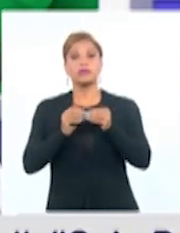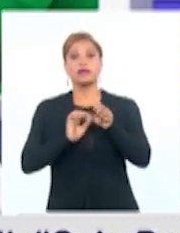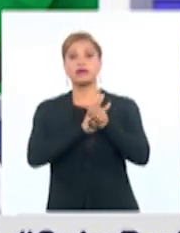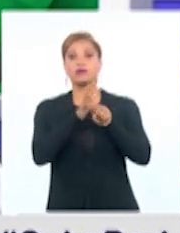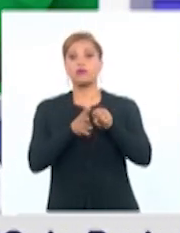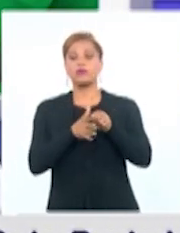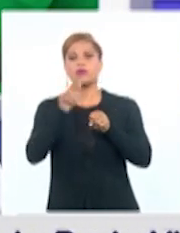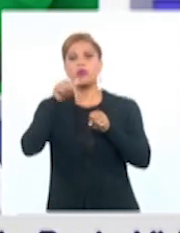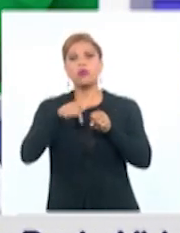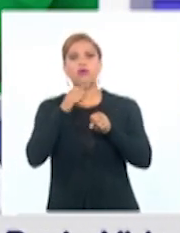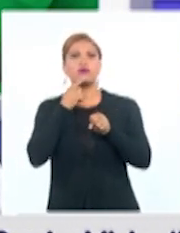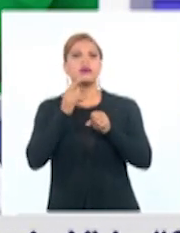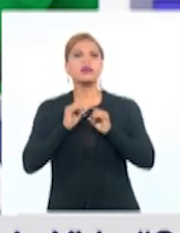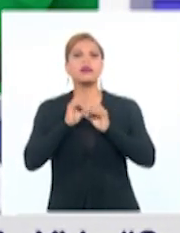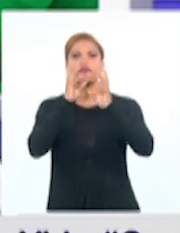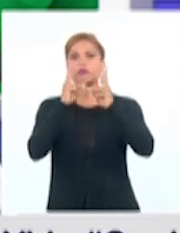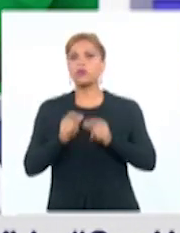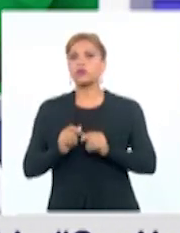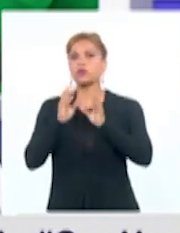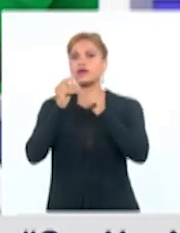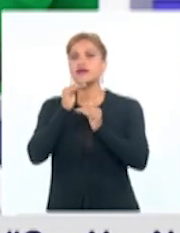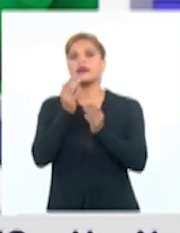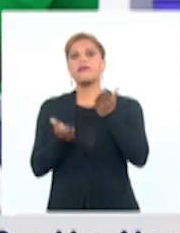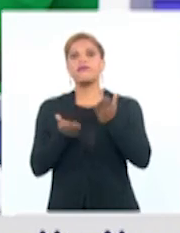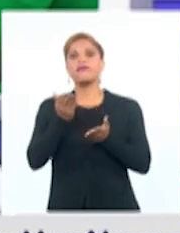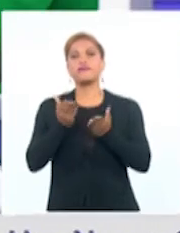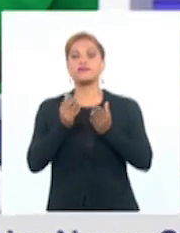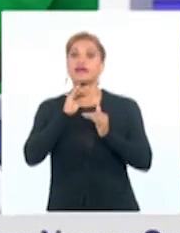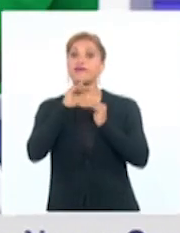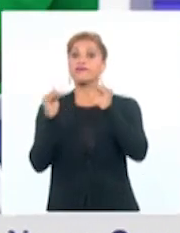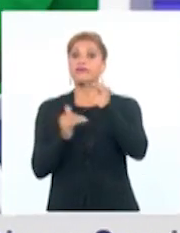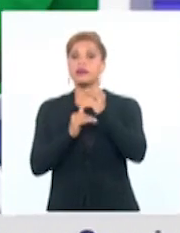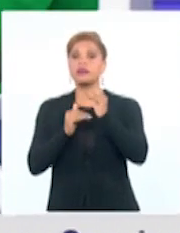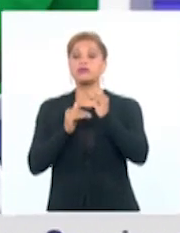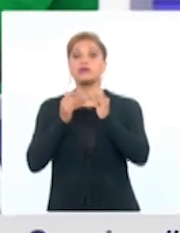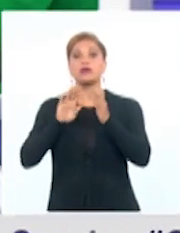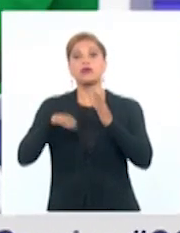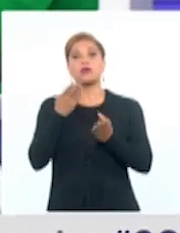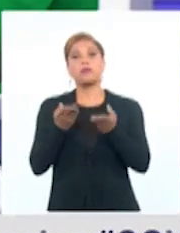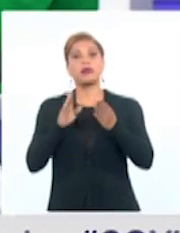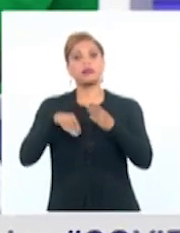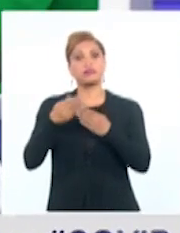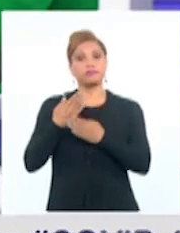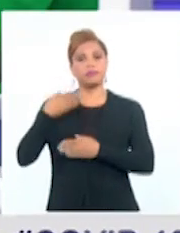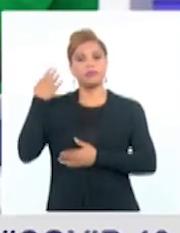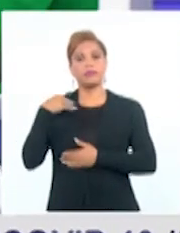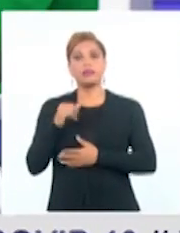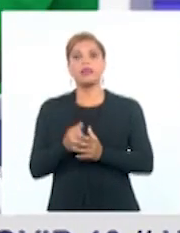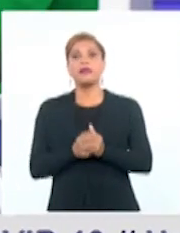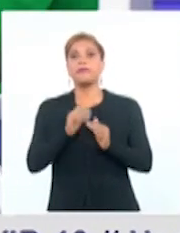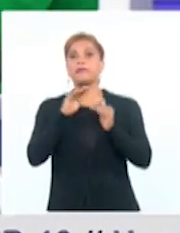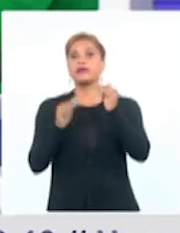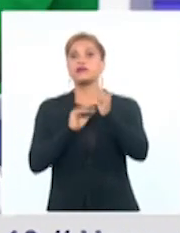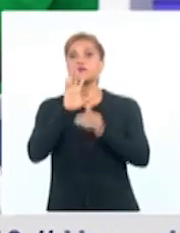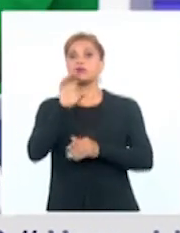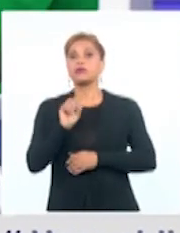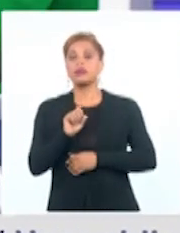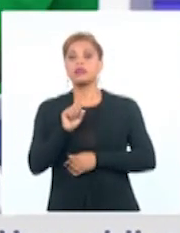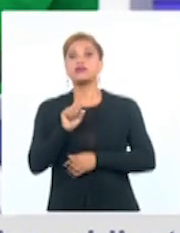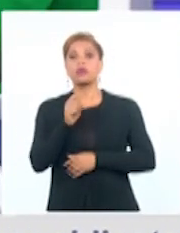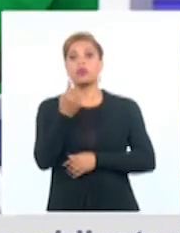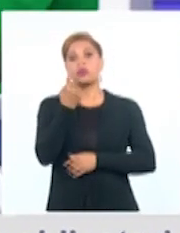cifra inferior a días anteriores, de menos de 50 años, un fallecido, y de 50 a